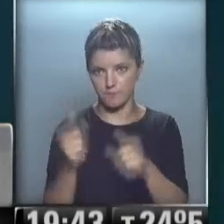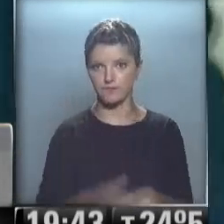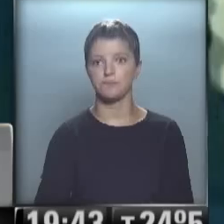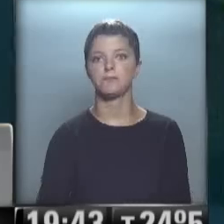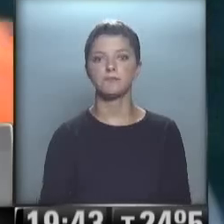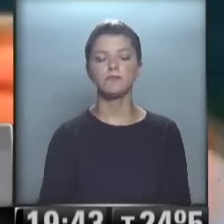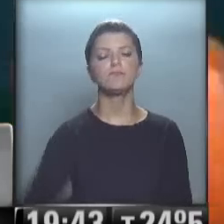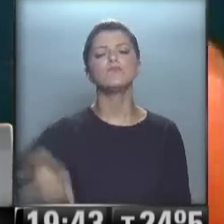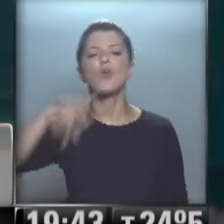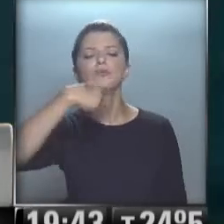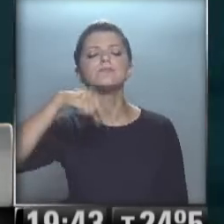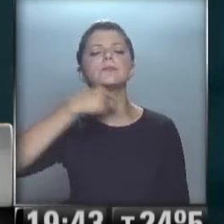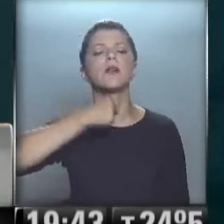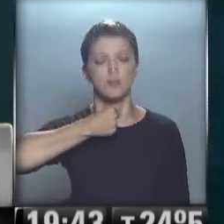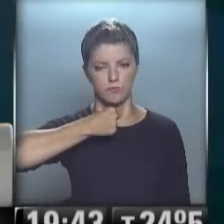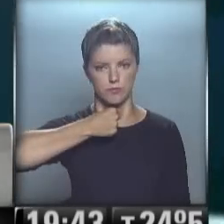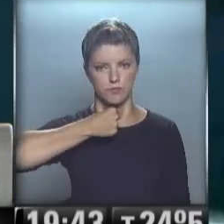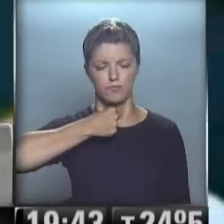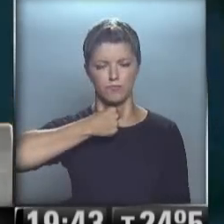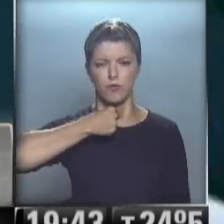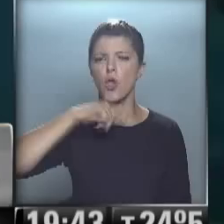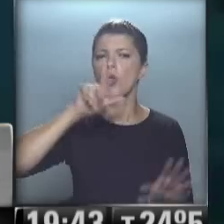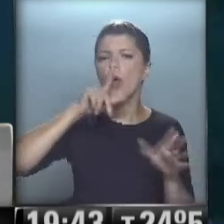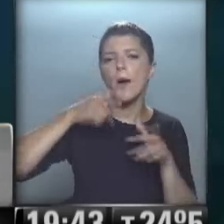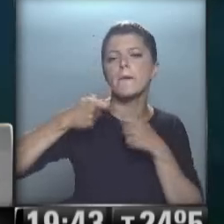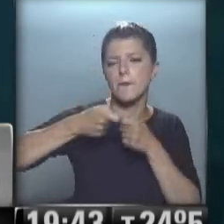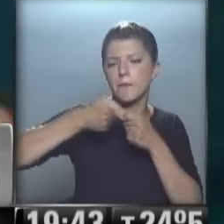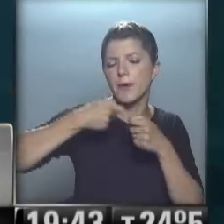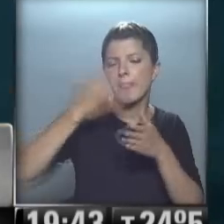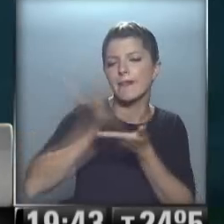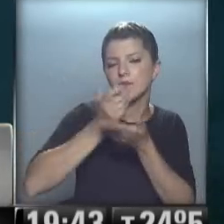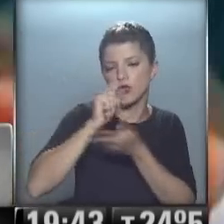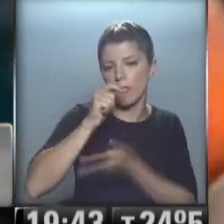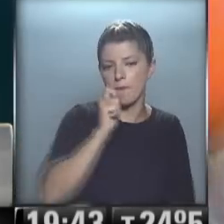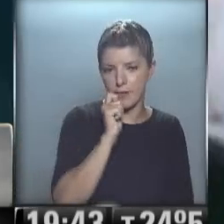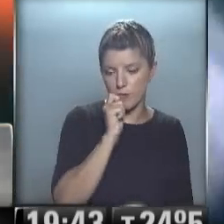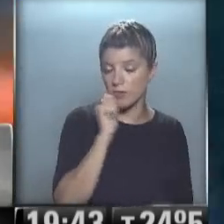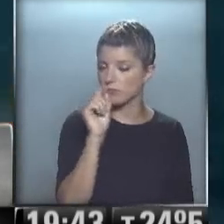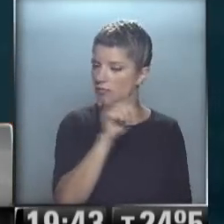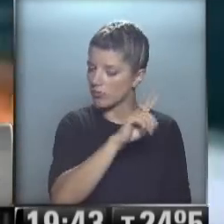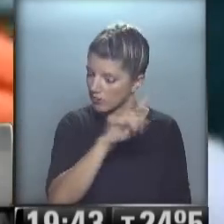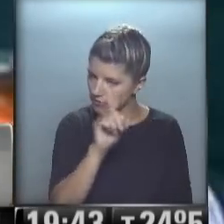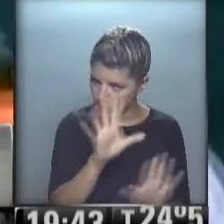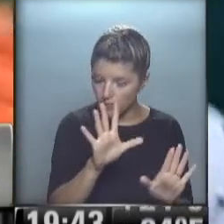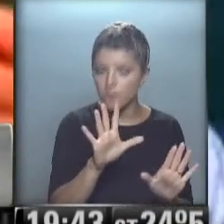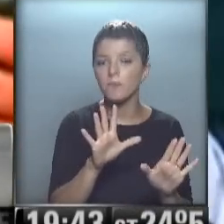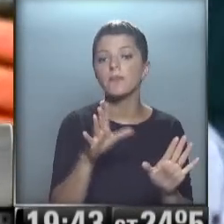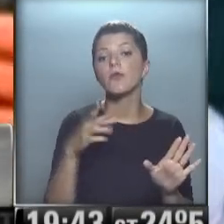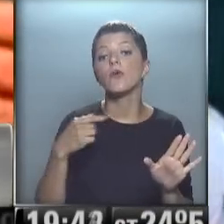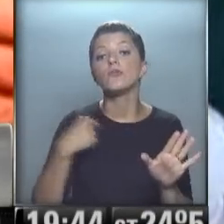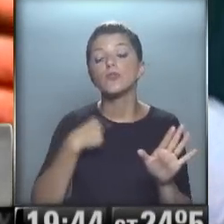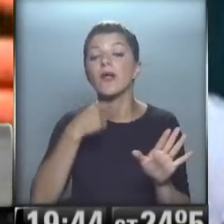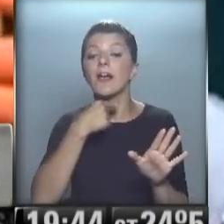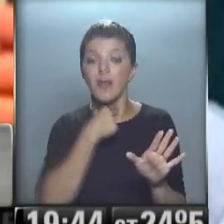Nosotros lo que queremos no es propiciar el desarrollo de la marihuana, lo que propiciamos de que